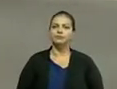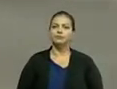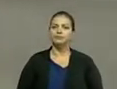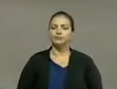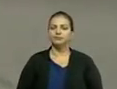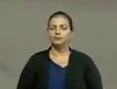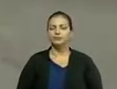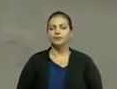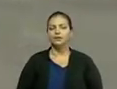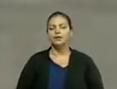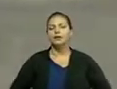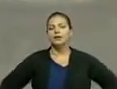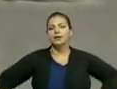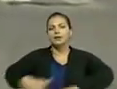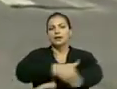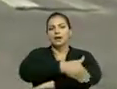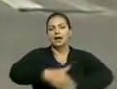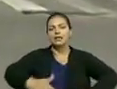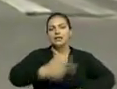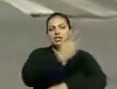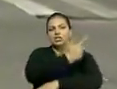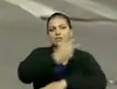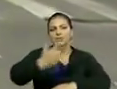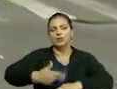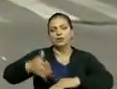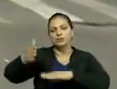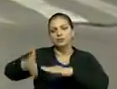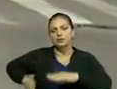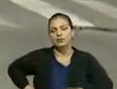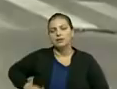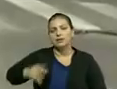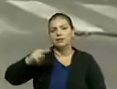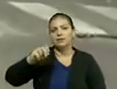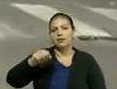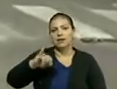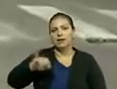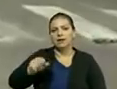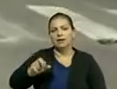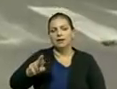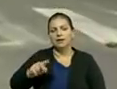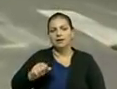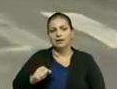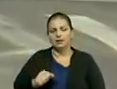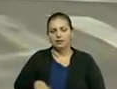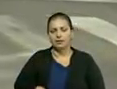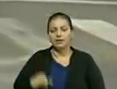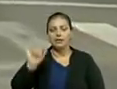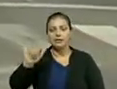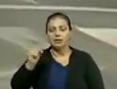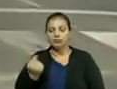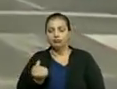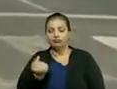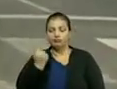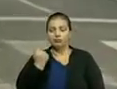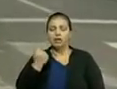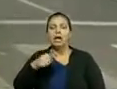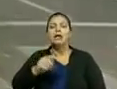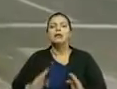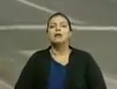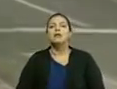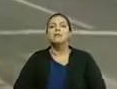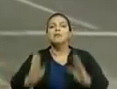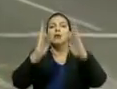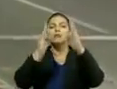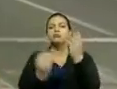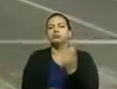y Capitán Nájera, donde ocurrió el incendio el pasado sábado, la tarde del sábado. Y aquí, por ejemplo, el cuerpo de